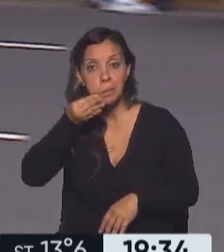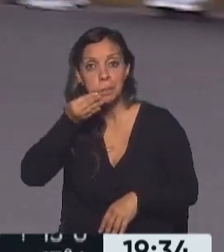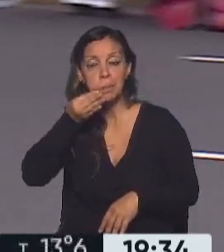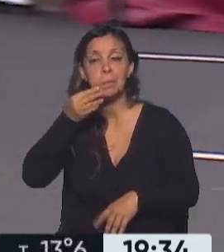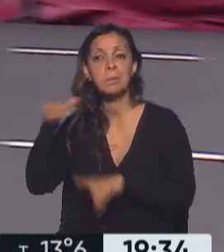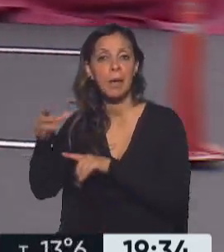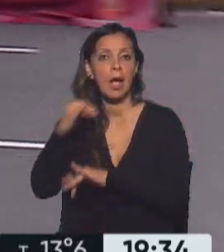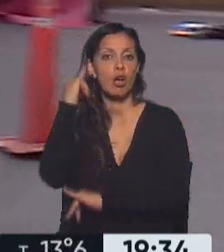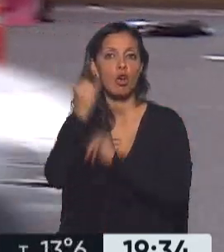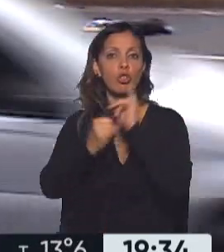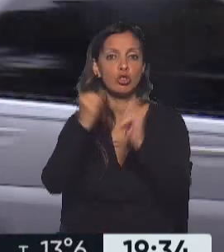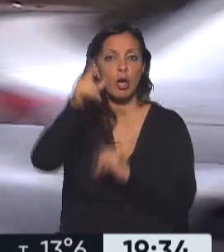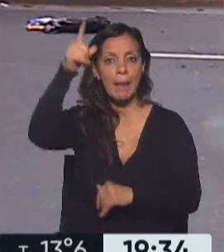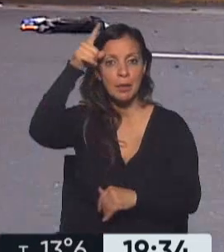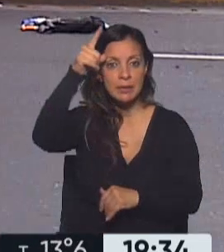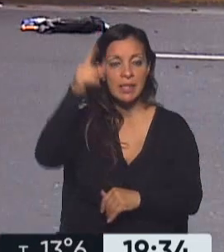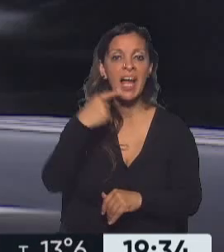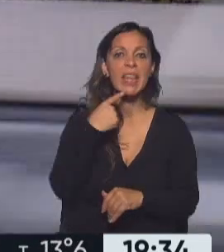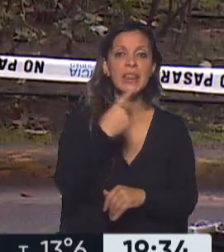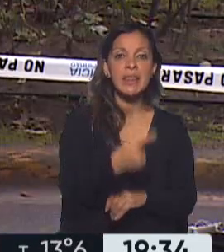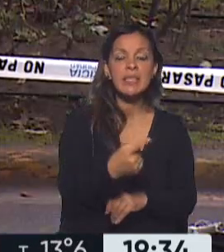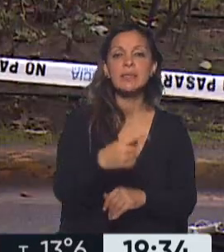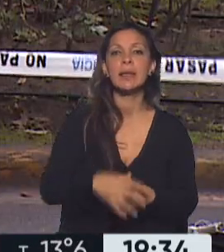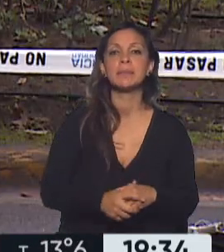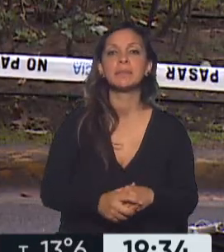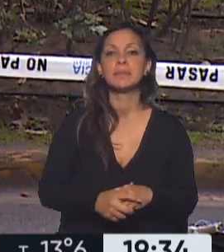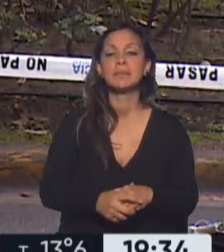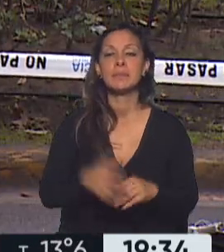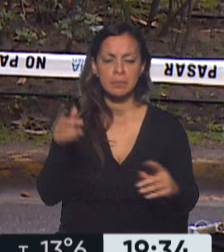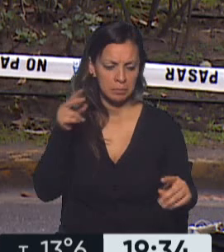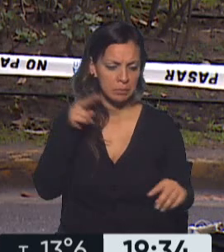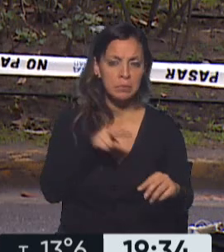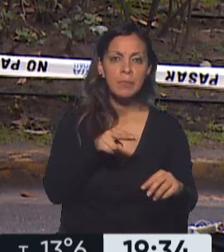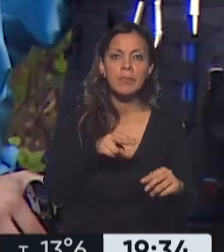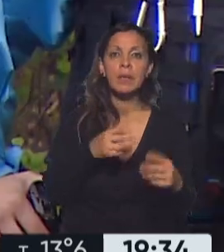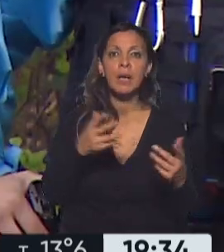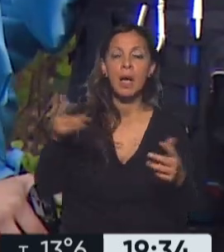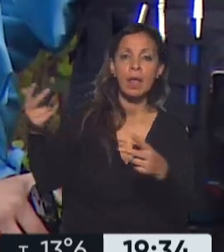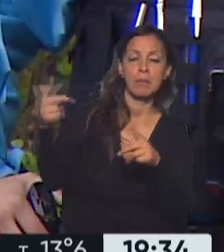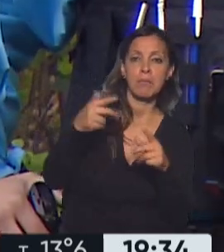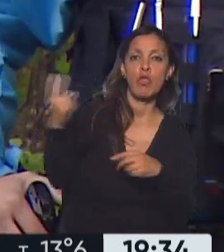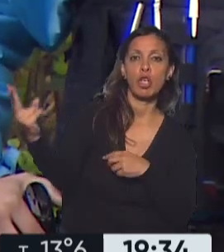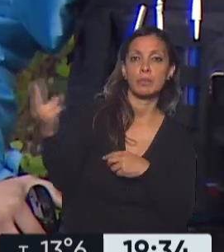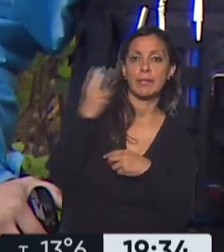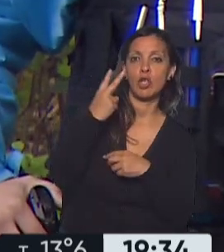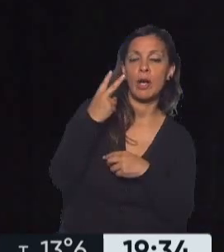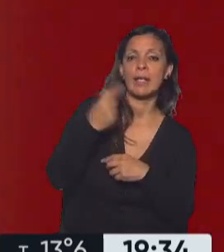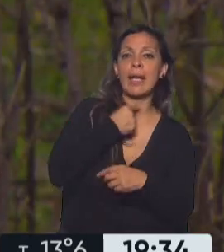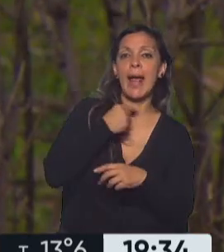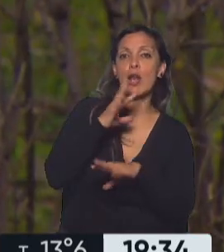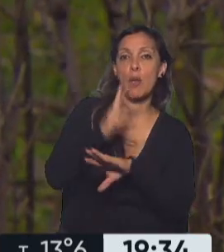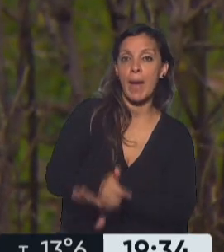quien refirió al personal policial que todo ocurrió cuando se encontraba con la víctima y fueron interceptados por dos personas con fines de robo